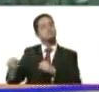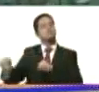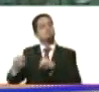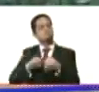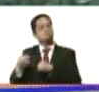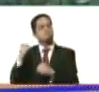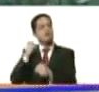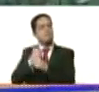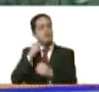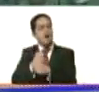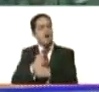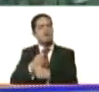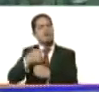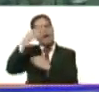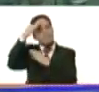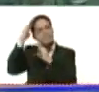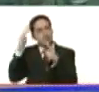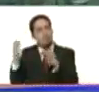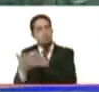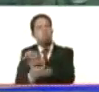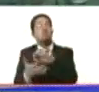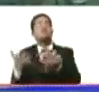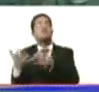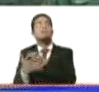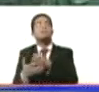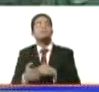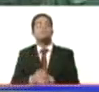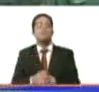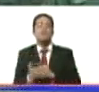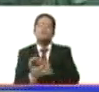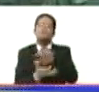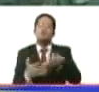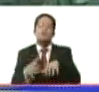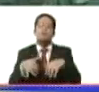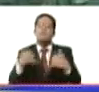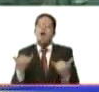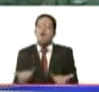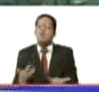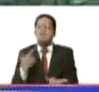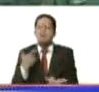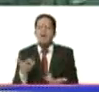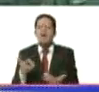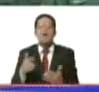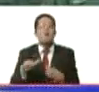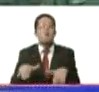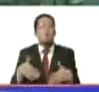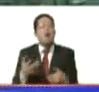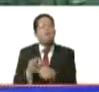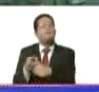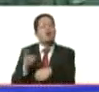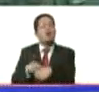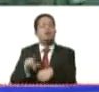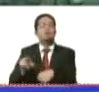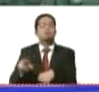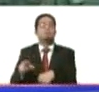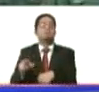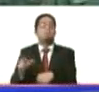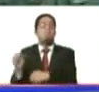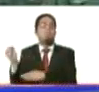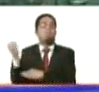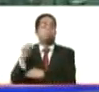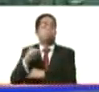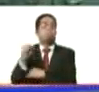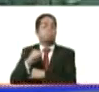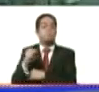problemas. El peor problema que tenemos es el que no se atiende. Tú puedes tener un